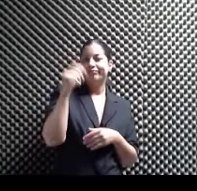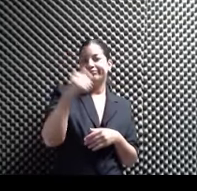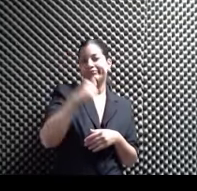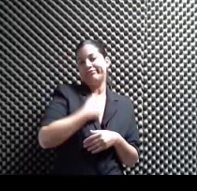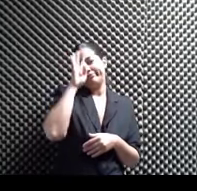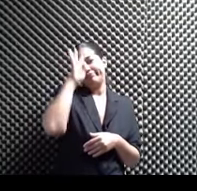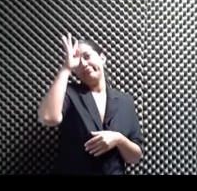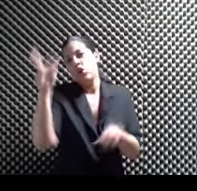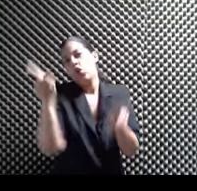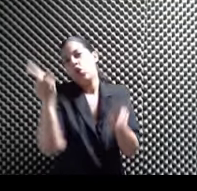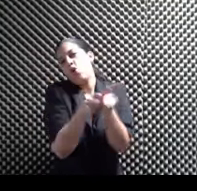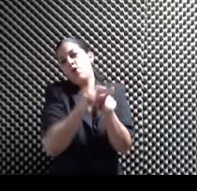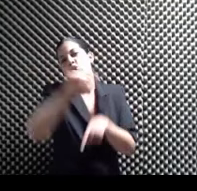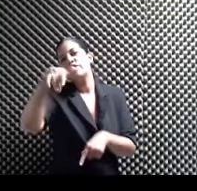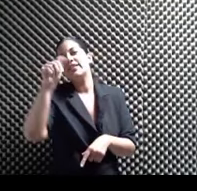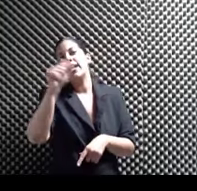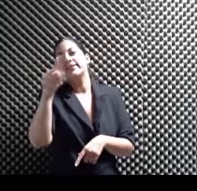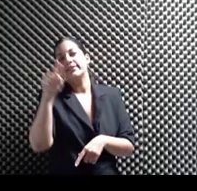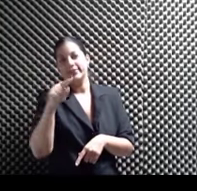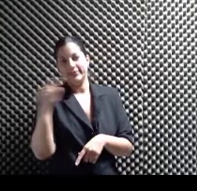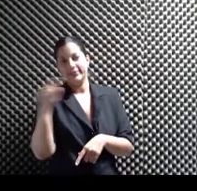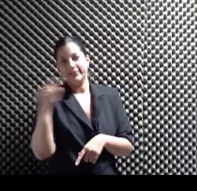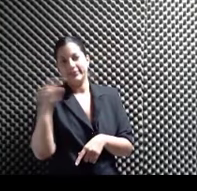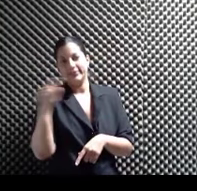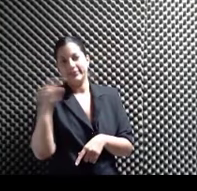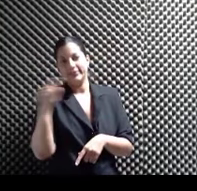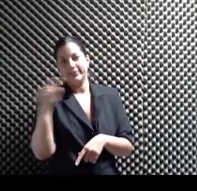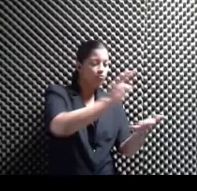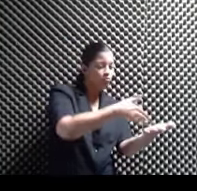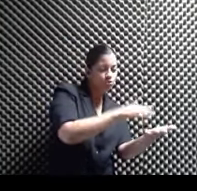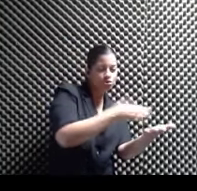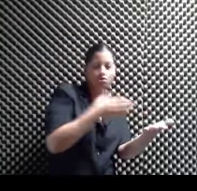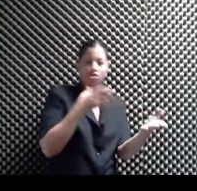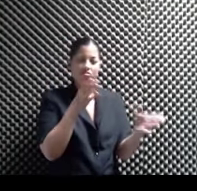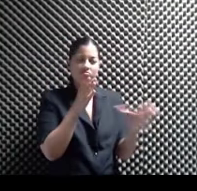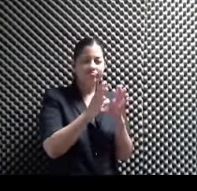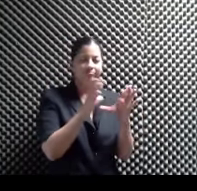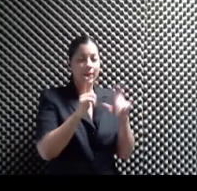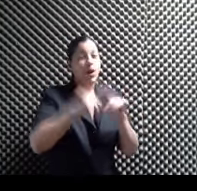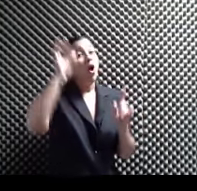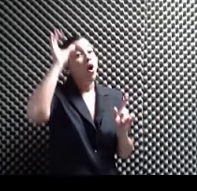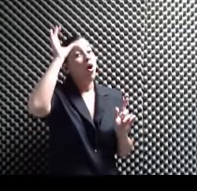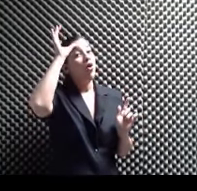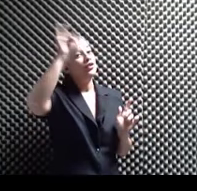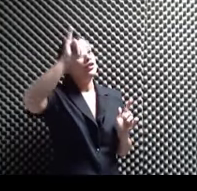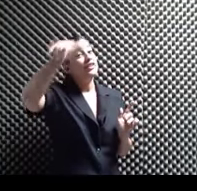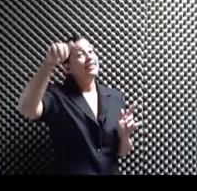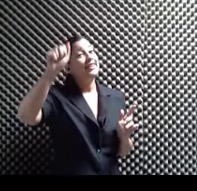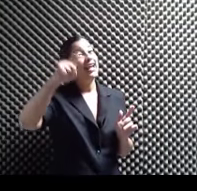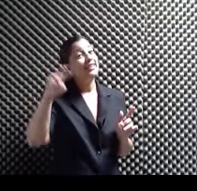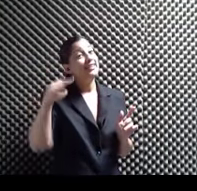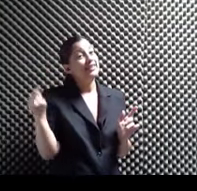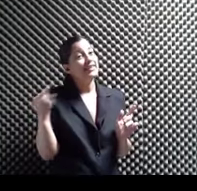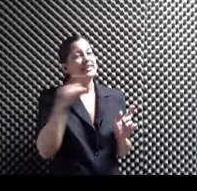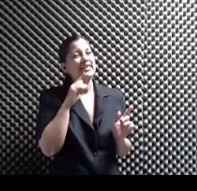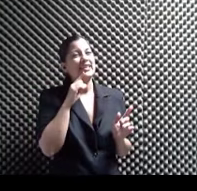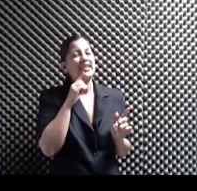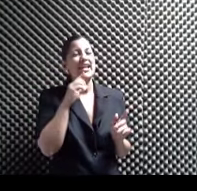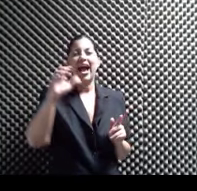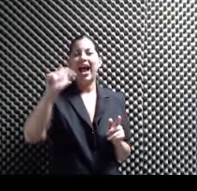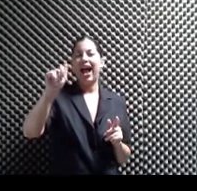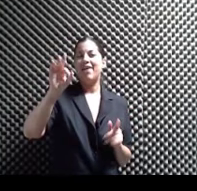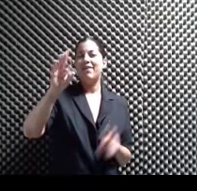melodías Y se improvisa Después Y hay esa comunicación Entre los músicos Pero el concepto Del jazz Afroamericano